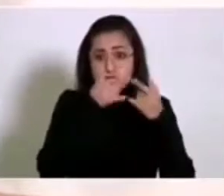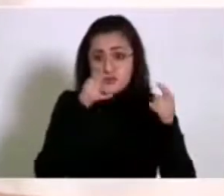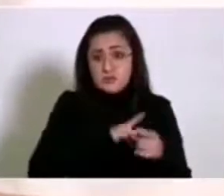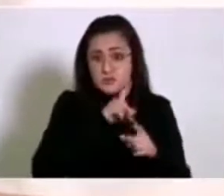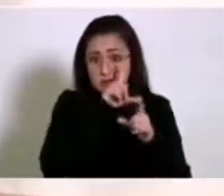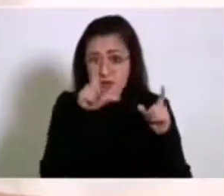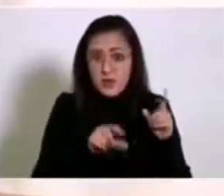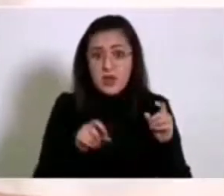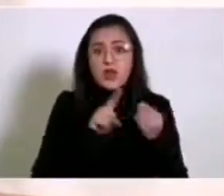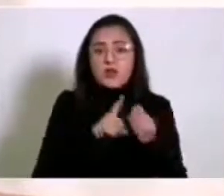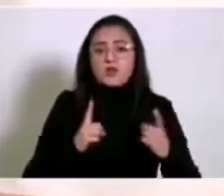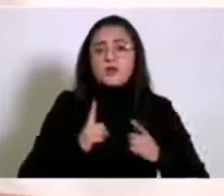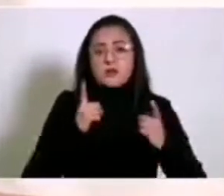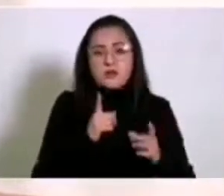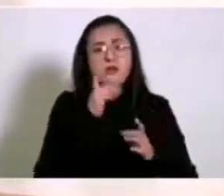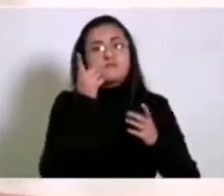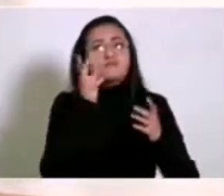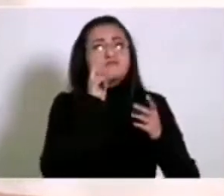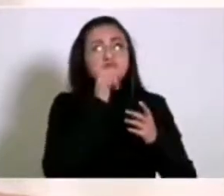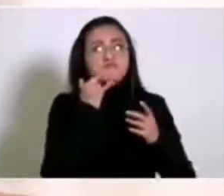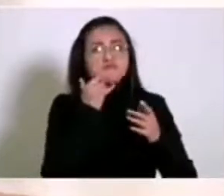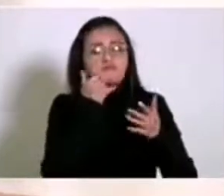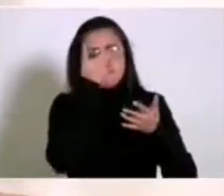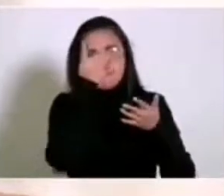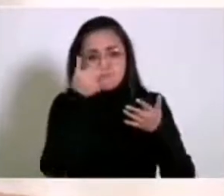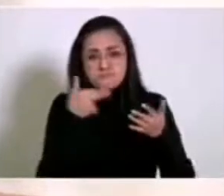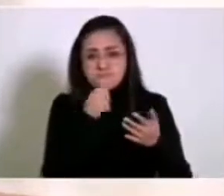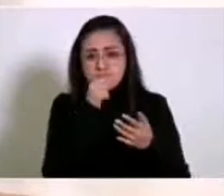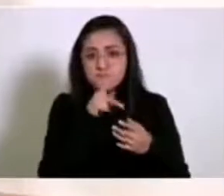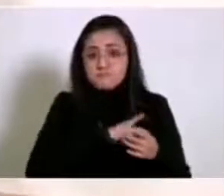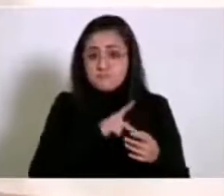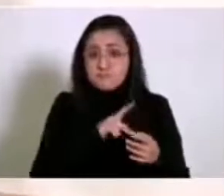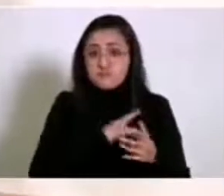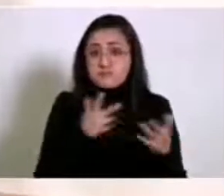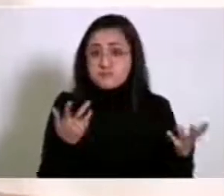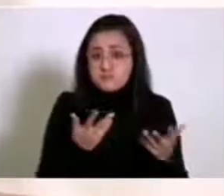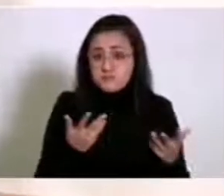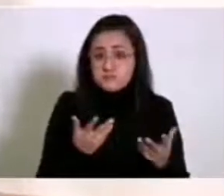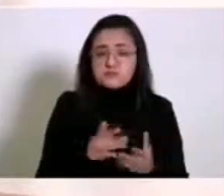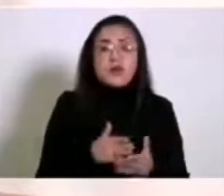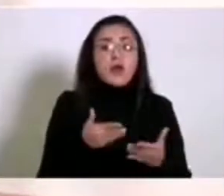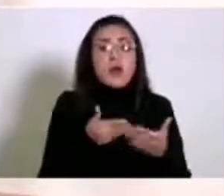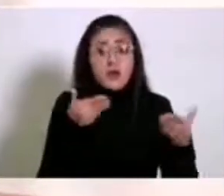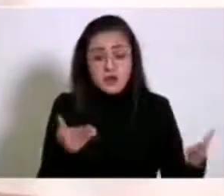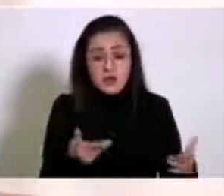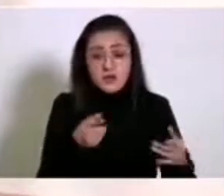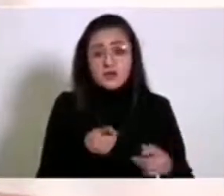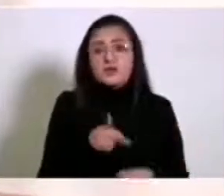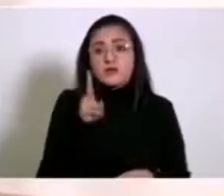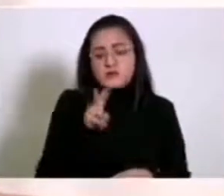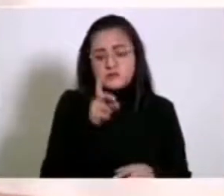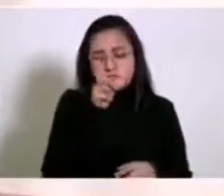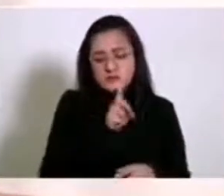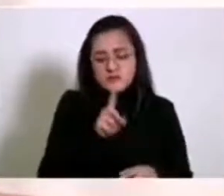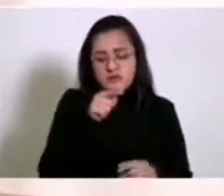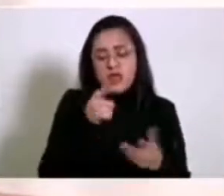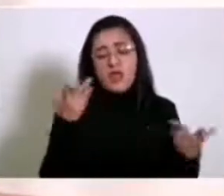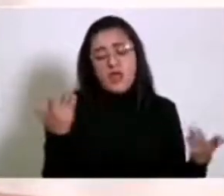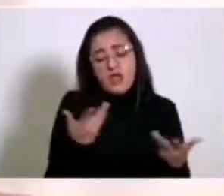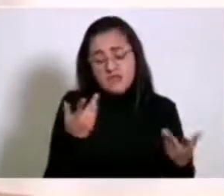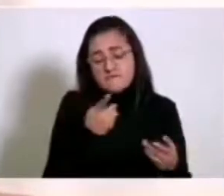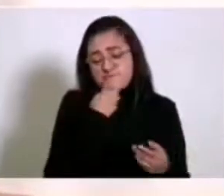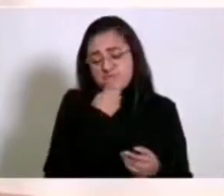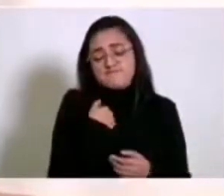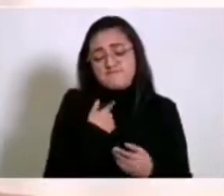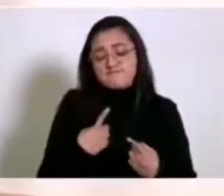país en donde se exhibieron obras cumbres de nuestras propias colecciones hoy el destino nos hace custodios por lo que